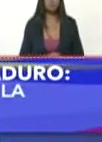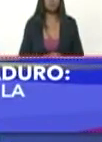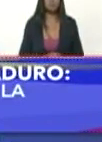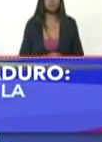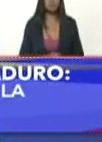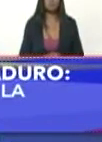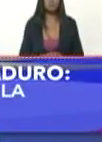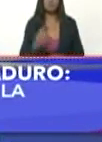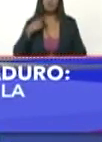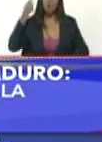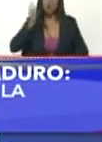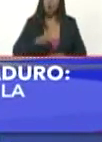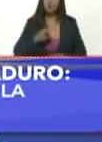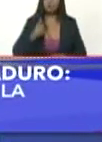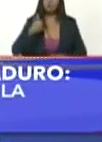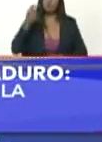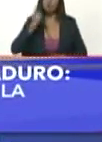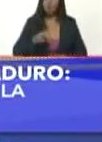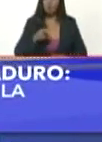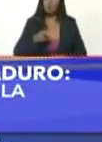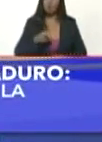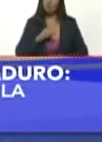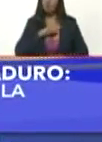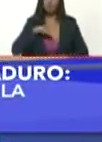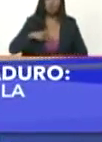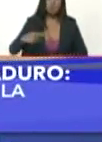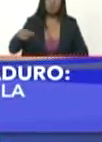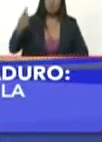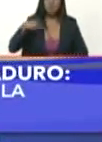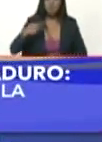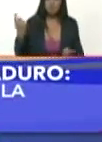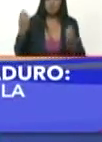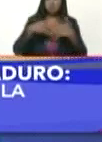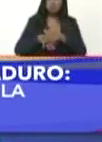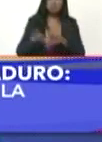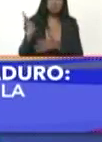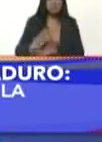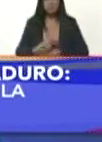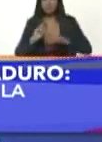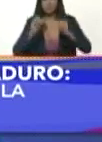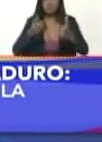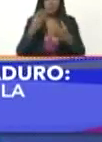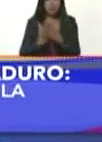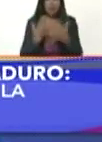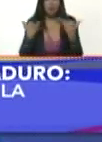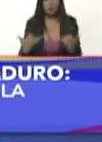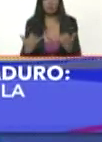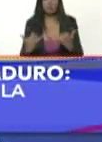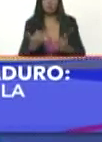Esto es una orden que debemos implementar de inmediato.